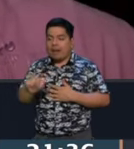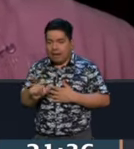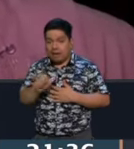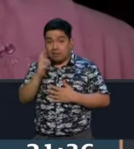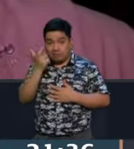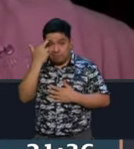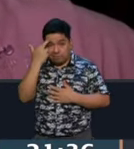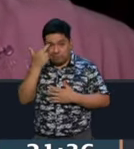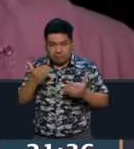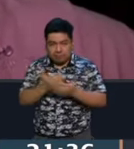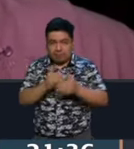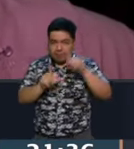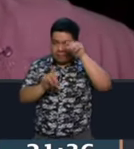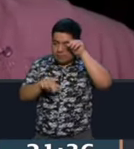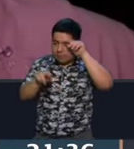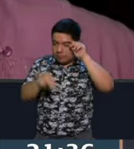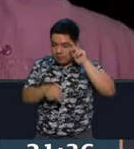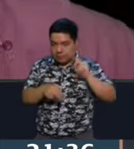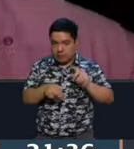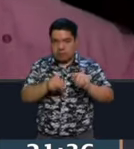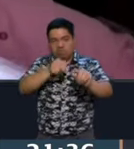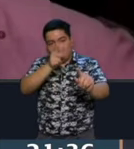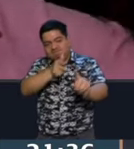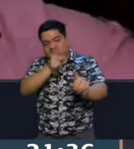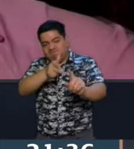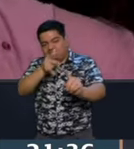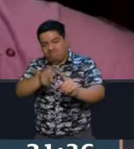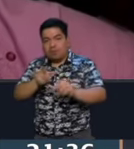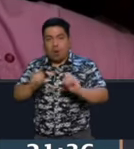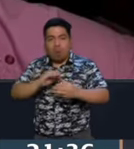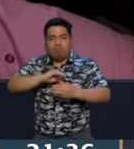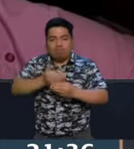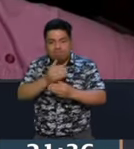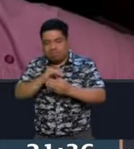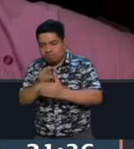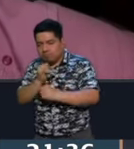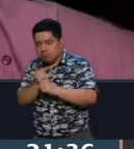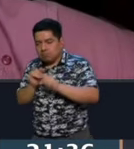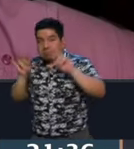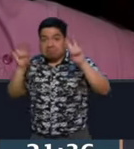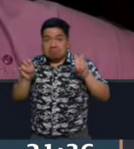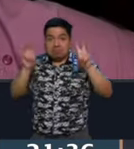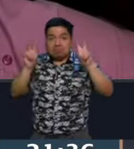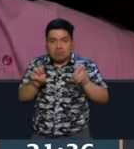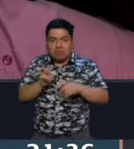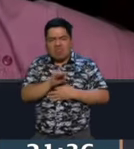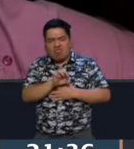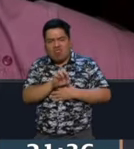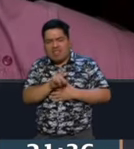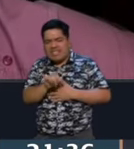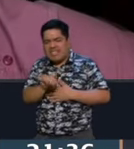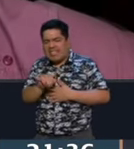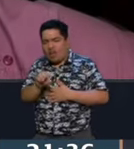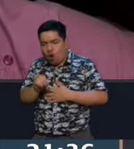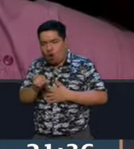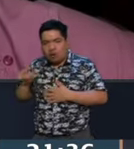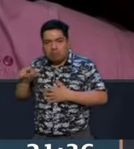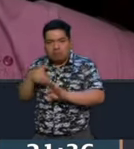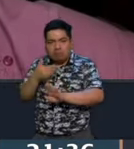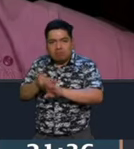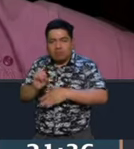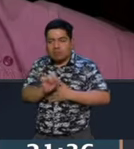lo comentábamos también desde el viernes, es que nuestro país ha asilado a algunos de los integrantes del gabinete de Rafael Correa, porque tras la llegada de Lenín